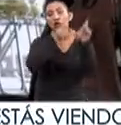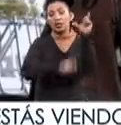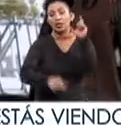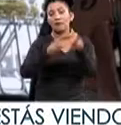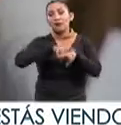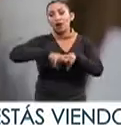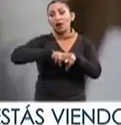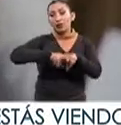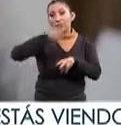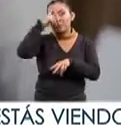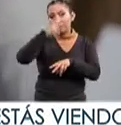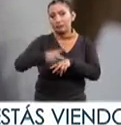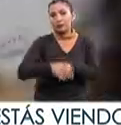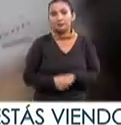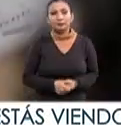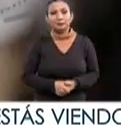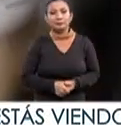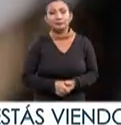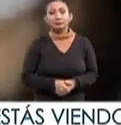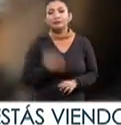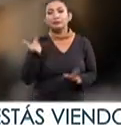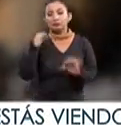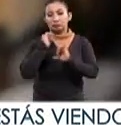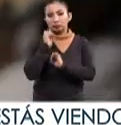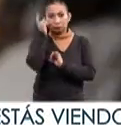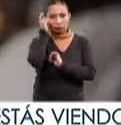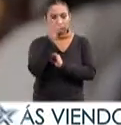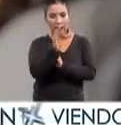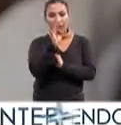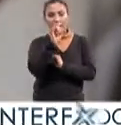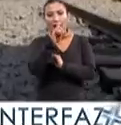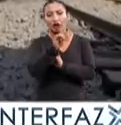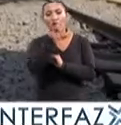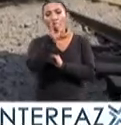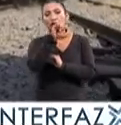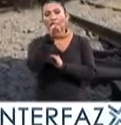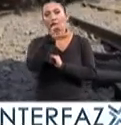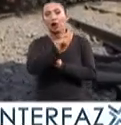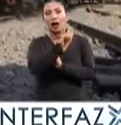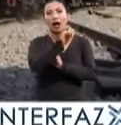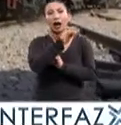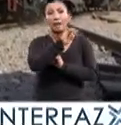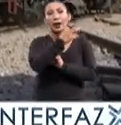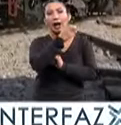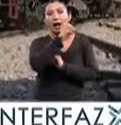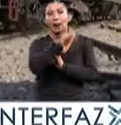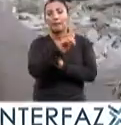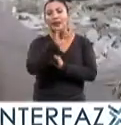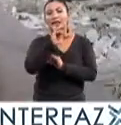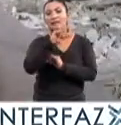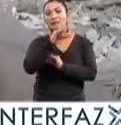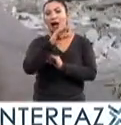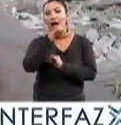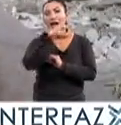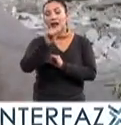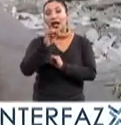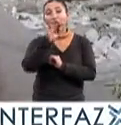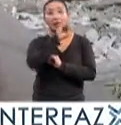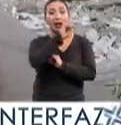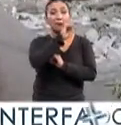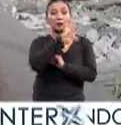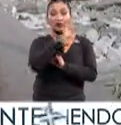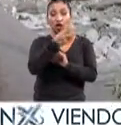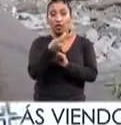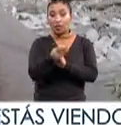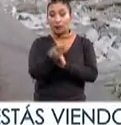los Ferrocarriles Mexicanos. Bajo la dirección de Fernando Lozano y Abraham Ibáñez, se presentará la Filarmónica 5